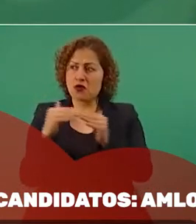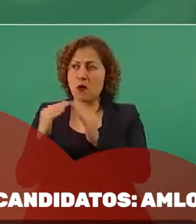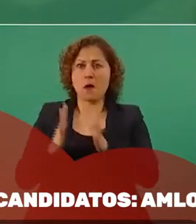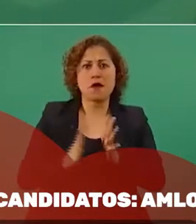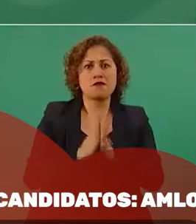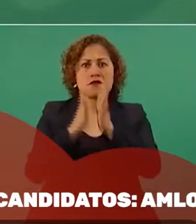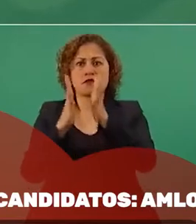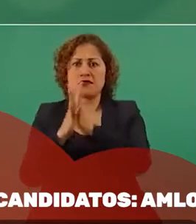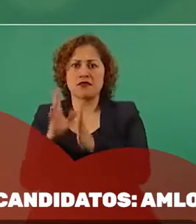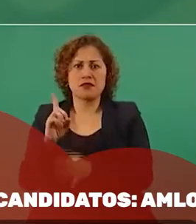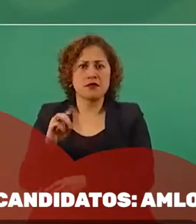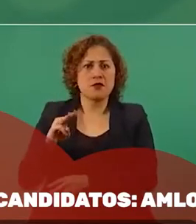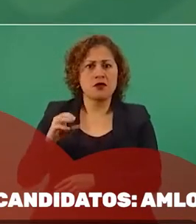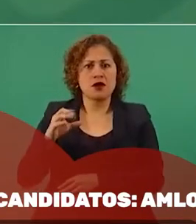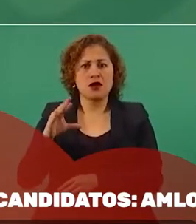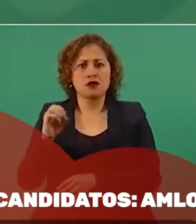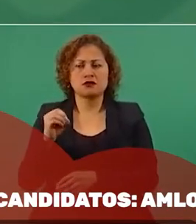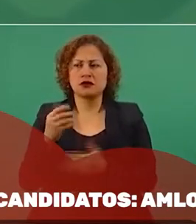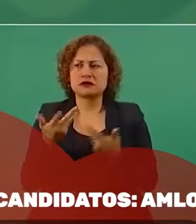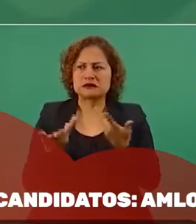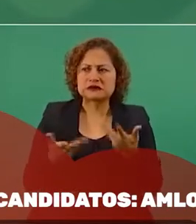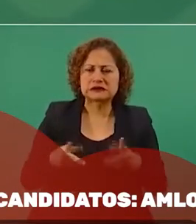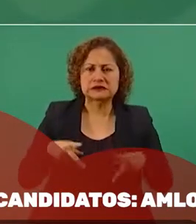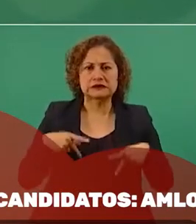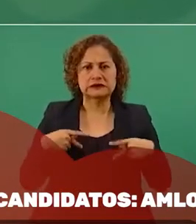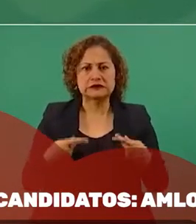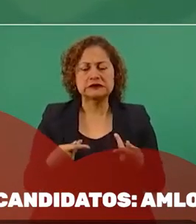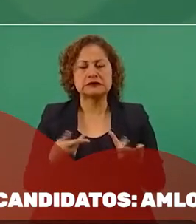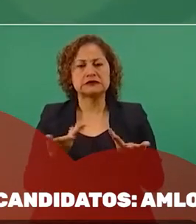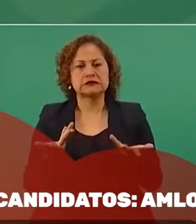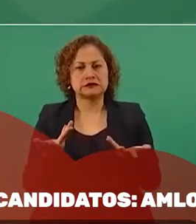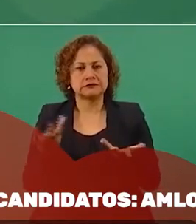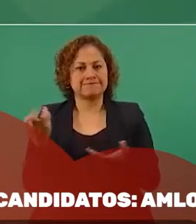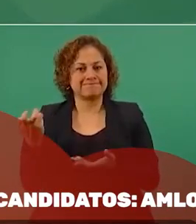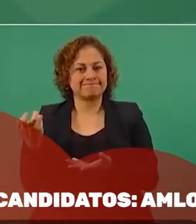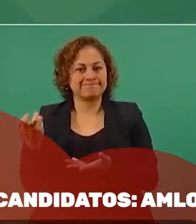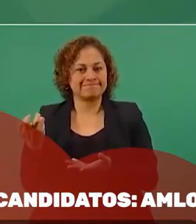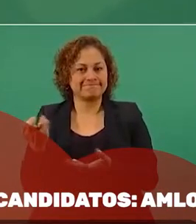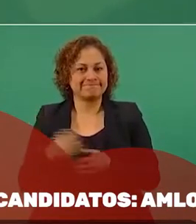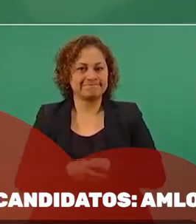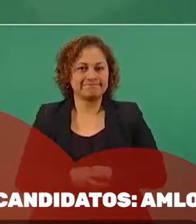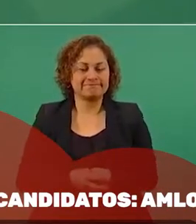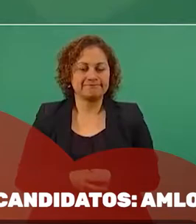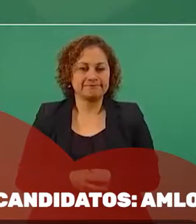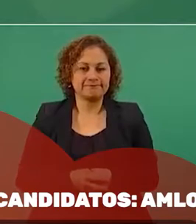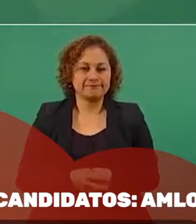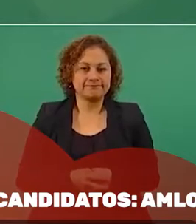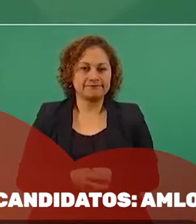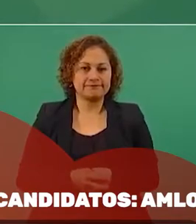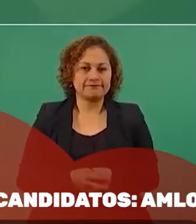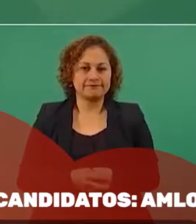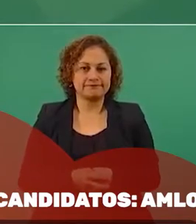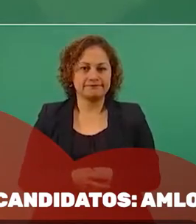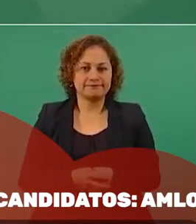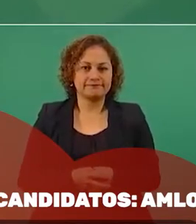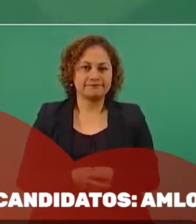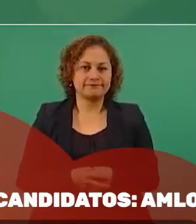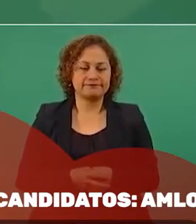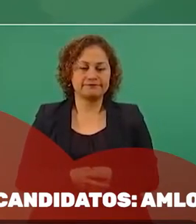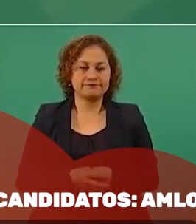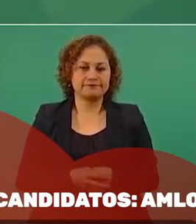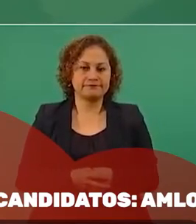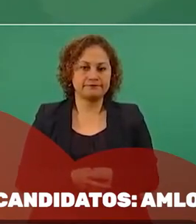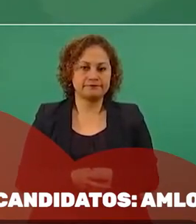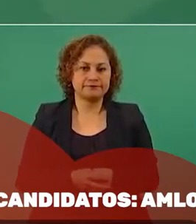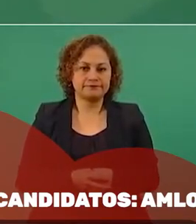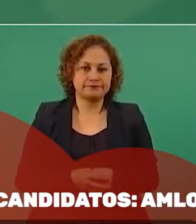Considero un exceso lo que aprobaron ayer los magistrados del Tribunal Electoral, es un golpe a la democracia, a la incipiente democracia mexicana, expresó el